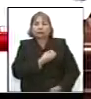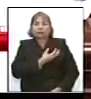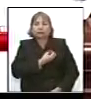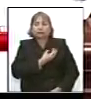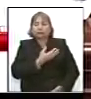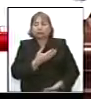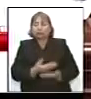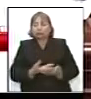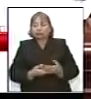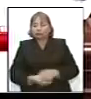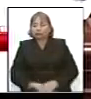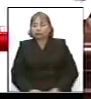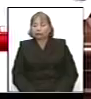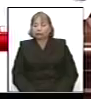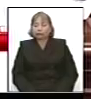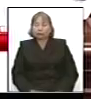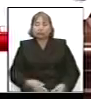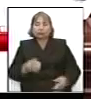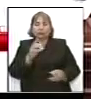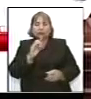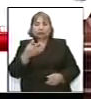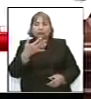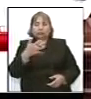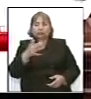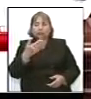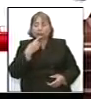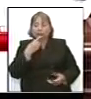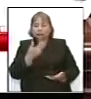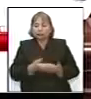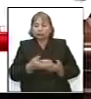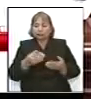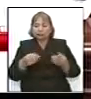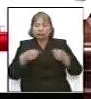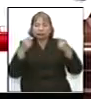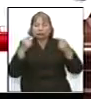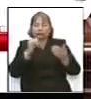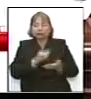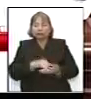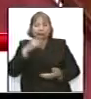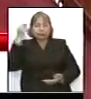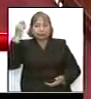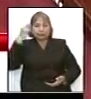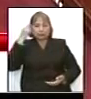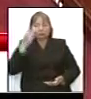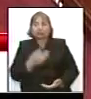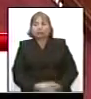2019, el 25º aniversario de su creación política.